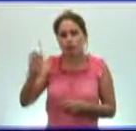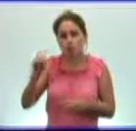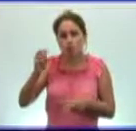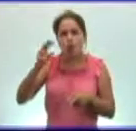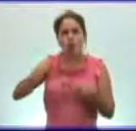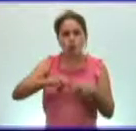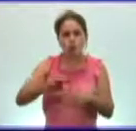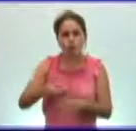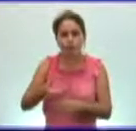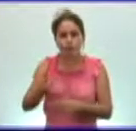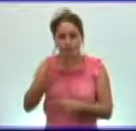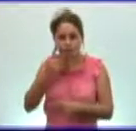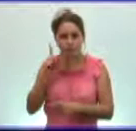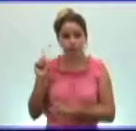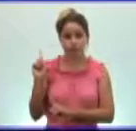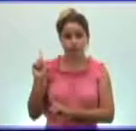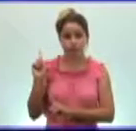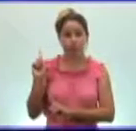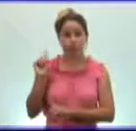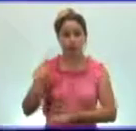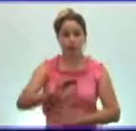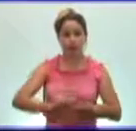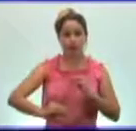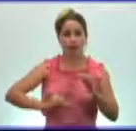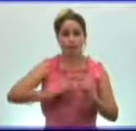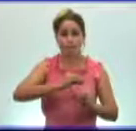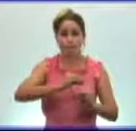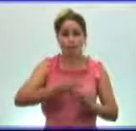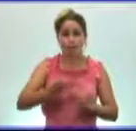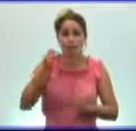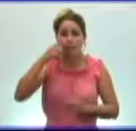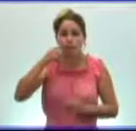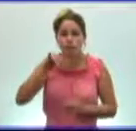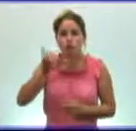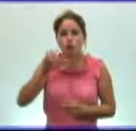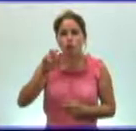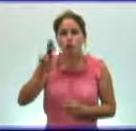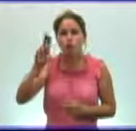metal, cambiando la terminación uro por hídrico.